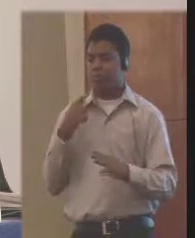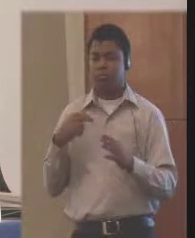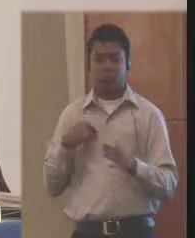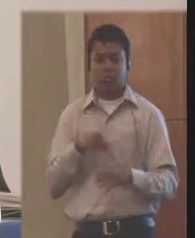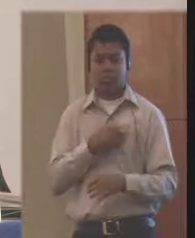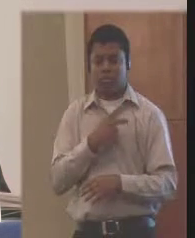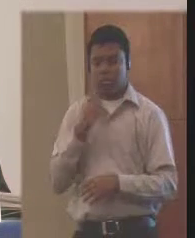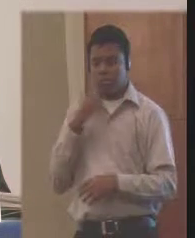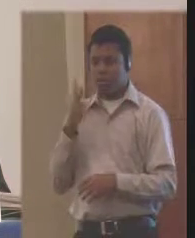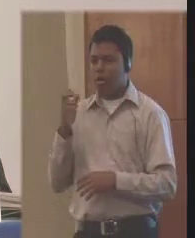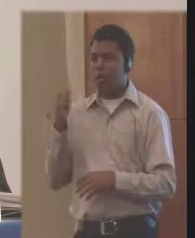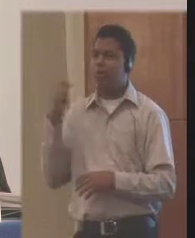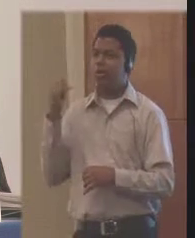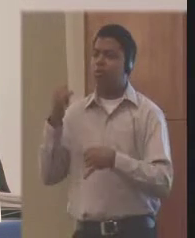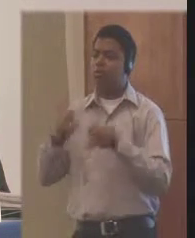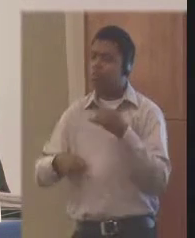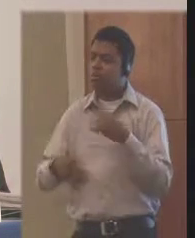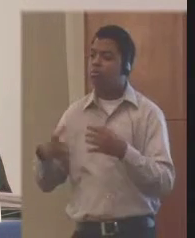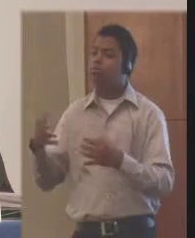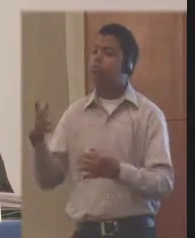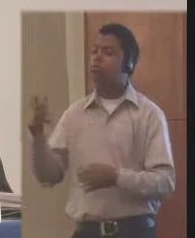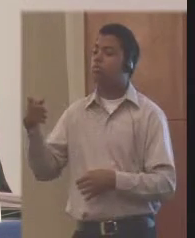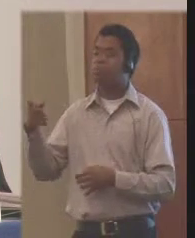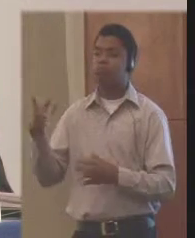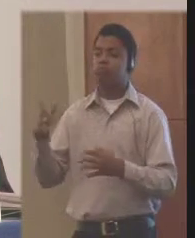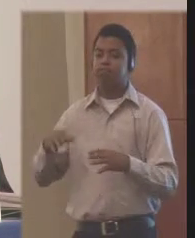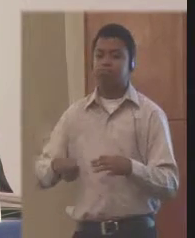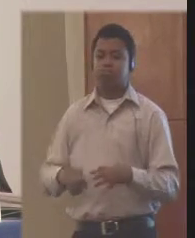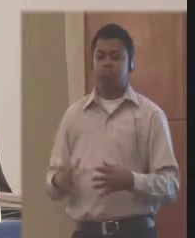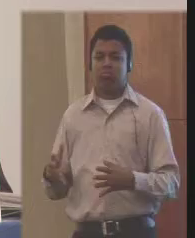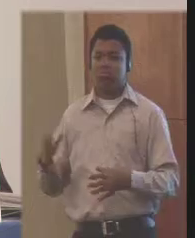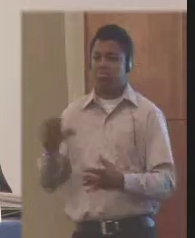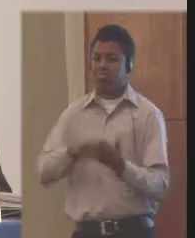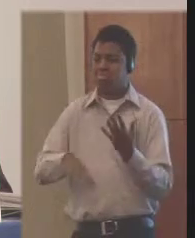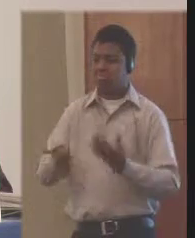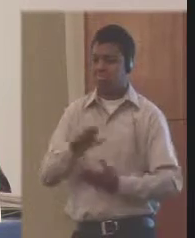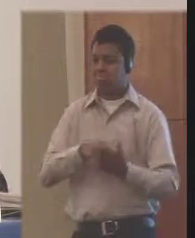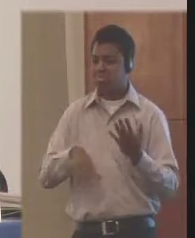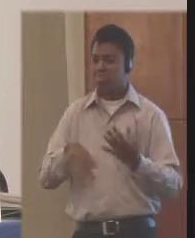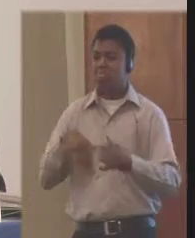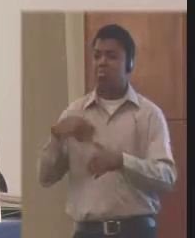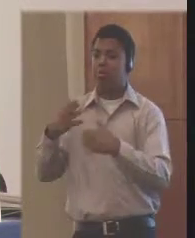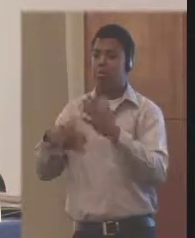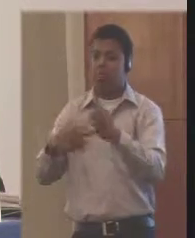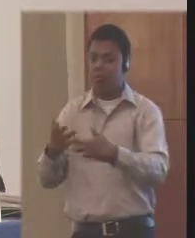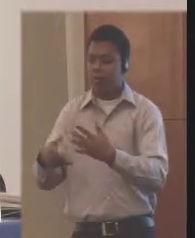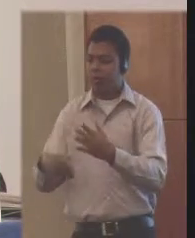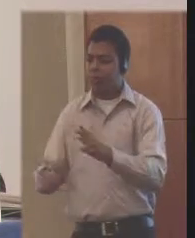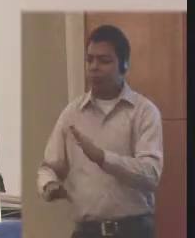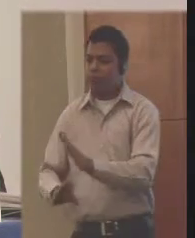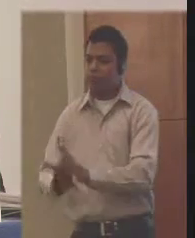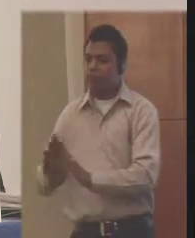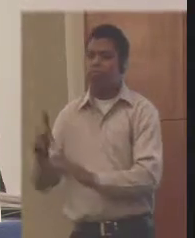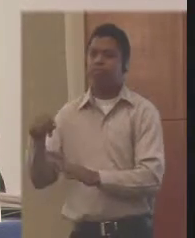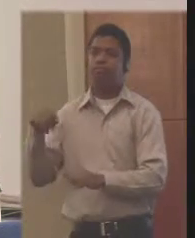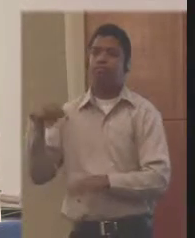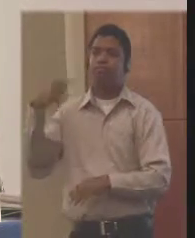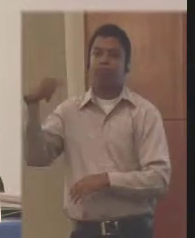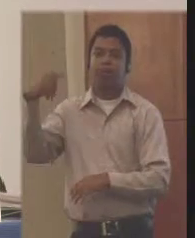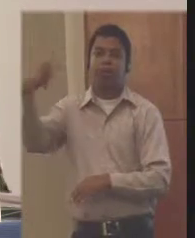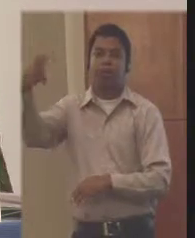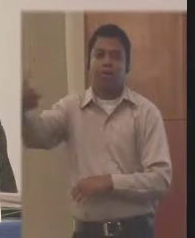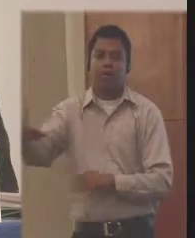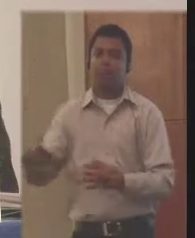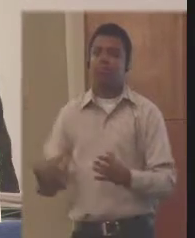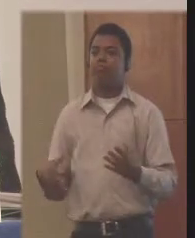desastre o el detonante es uno y los resultados finales pueden ser 10 o 20 veces mayores que el mismo evento.